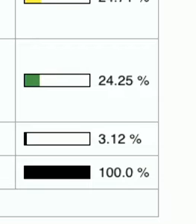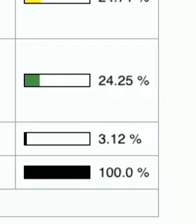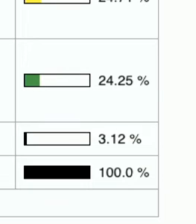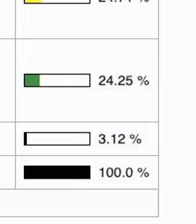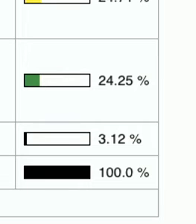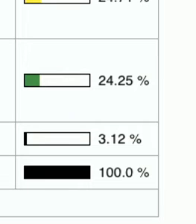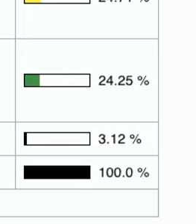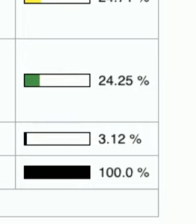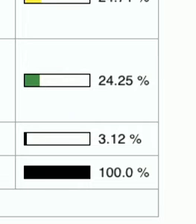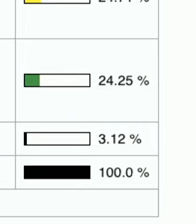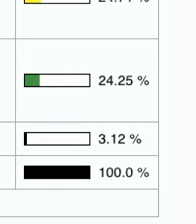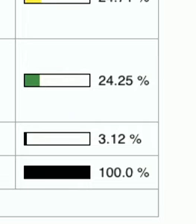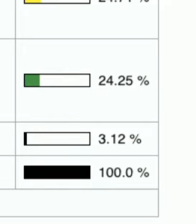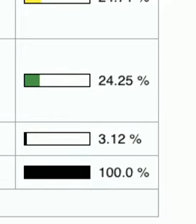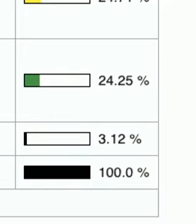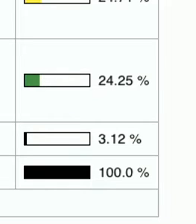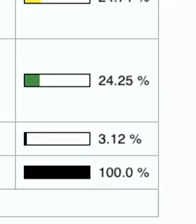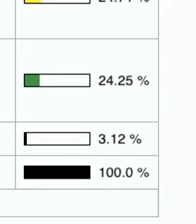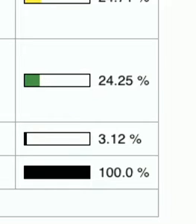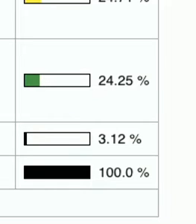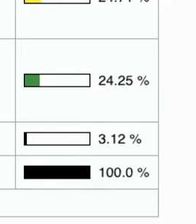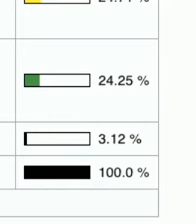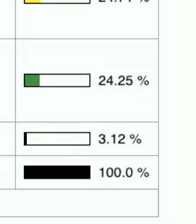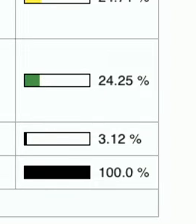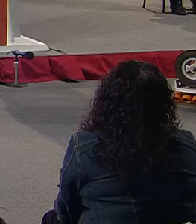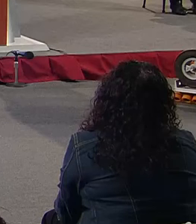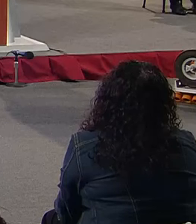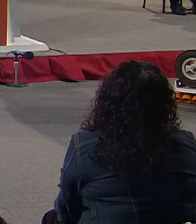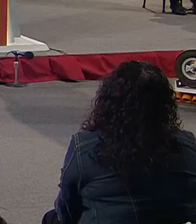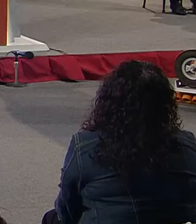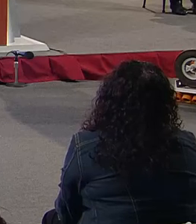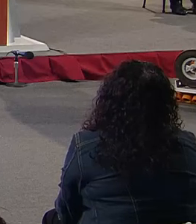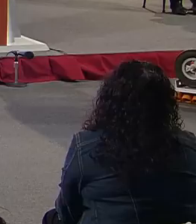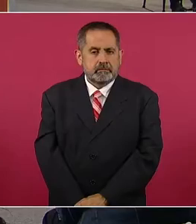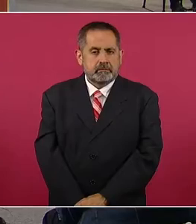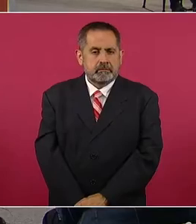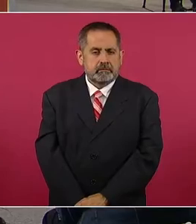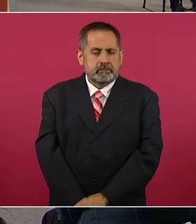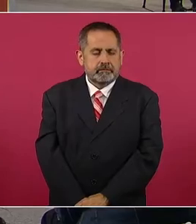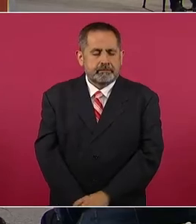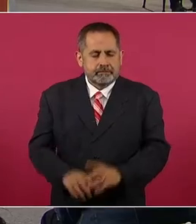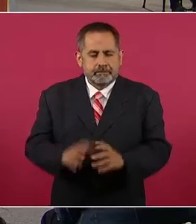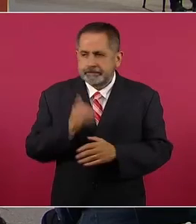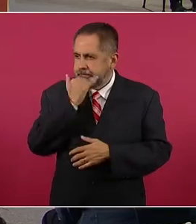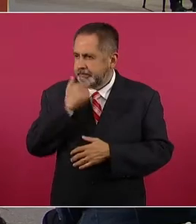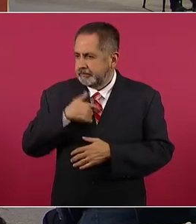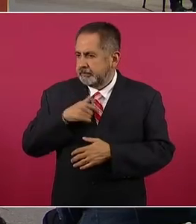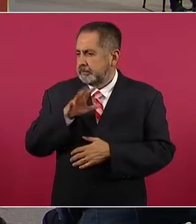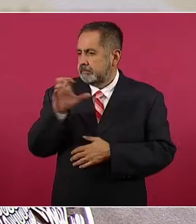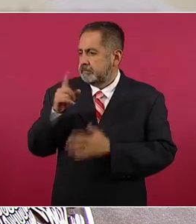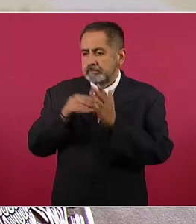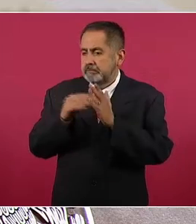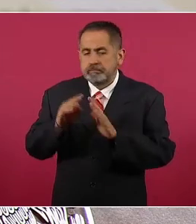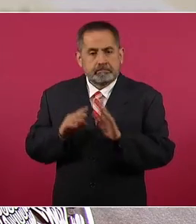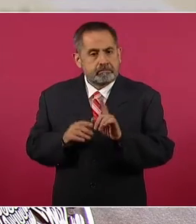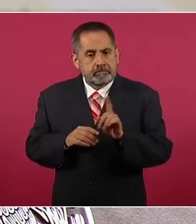1,800,000. Ah, estaba yo re mal. O sea, yo decía de 500 a 1,000,000 y sacó